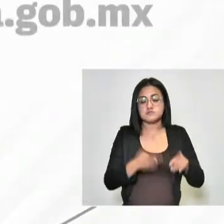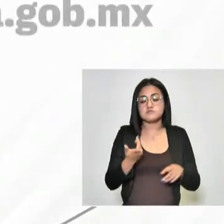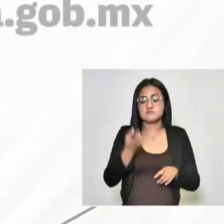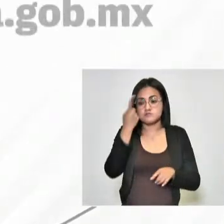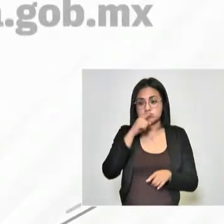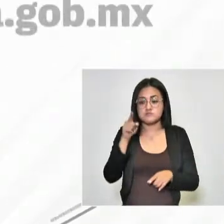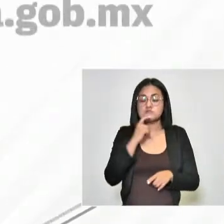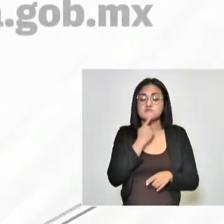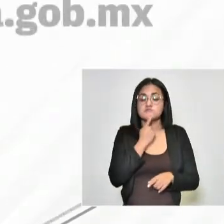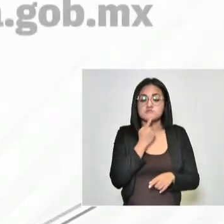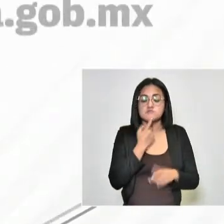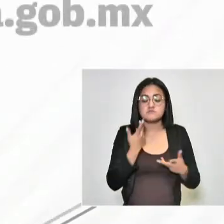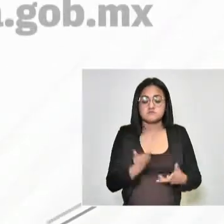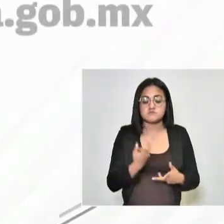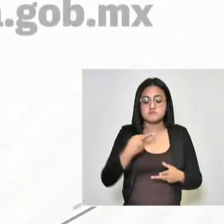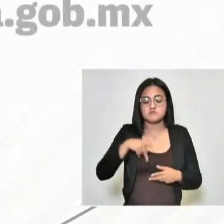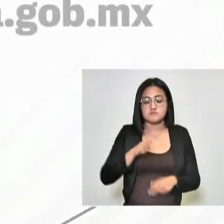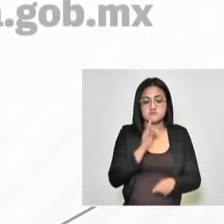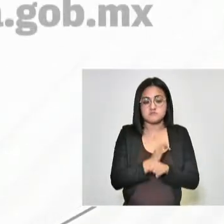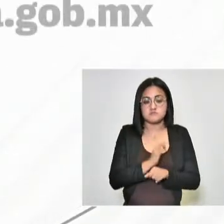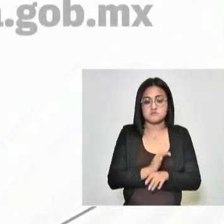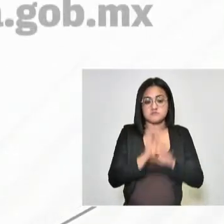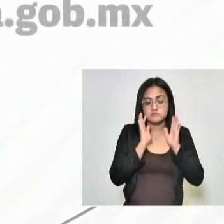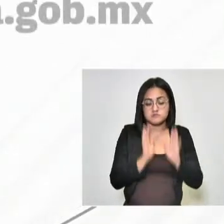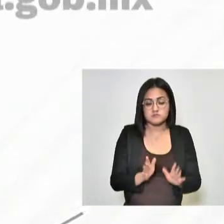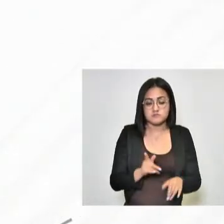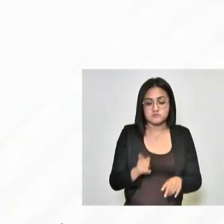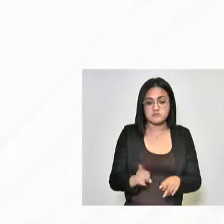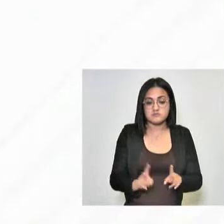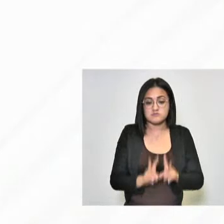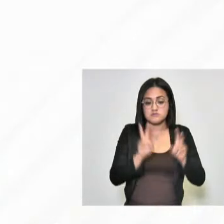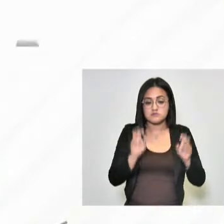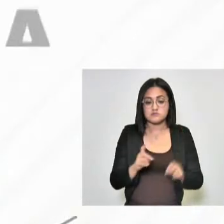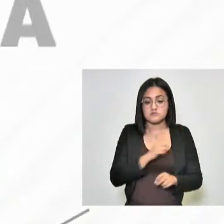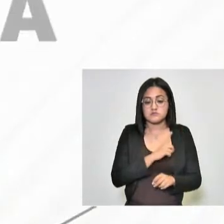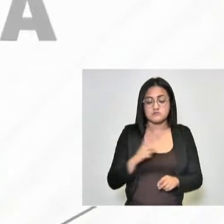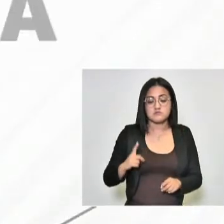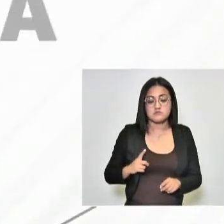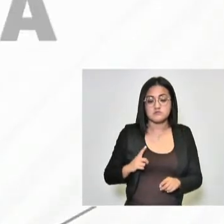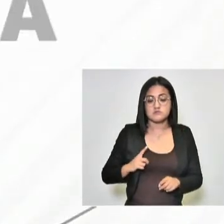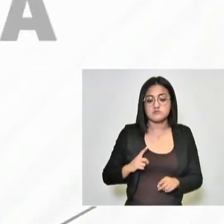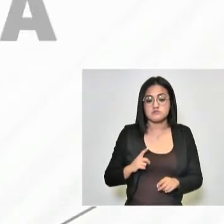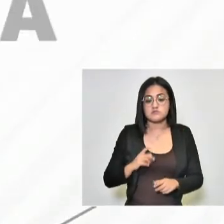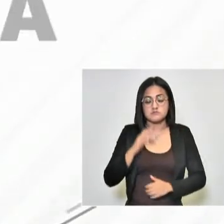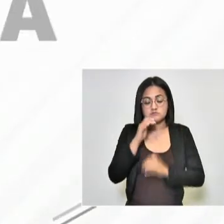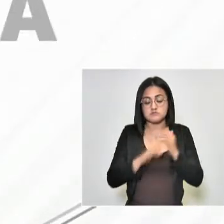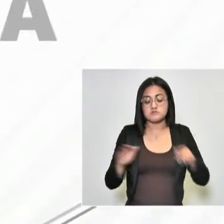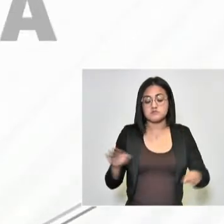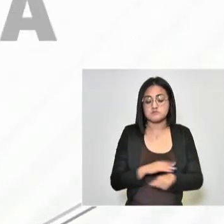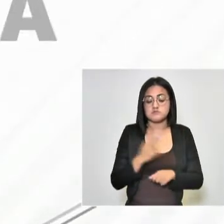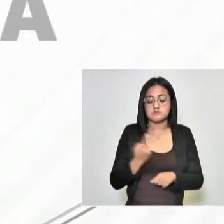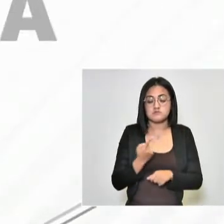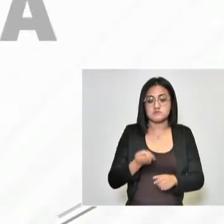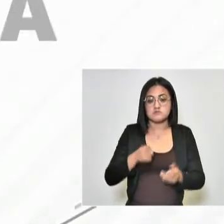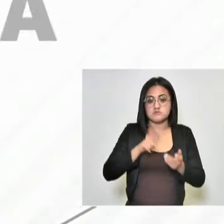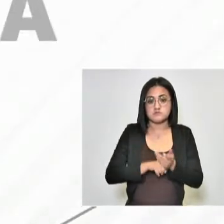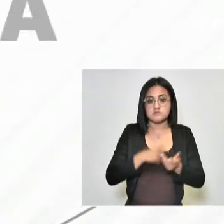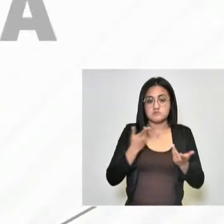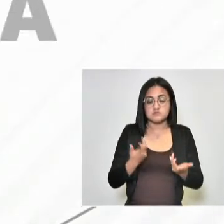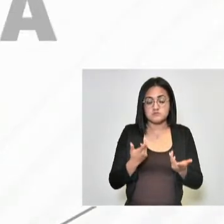mandato. Sin embargo, bueno, pues ya será un tema que se debe pues concretar por mandato